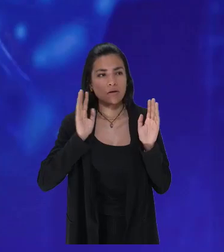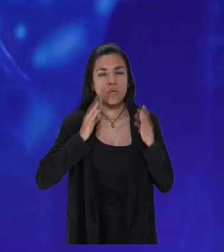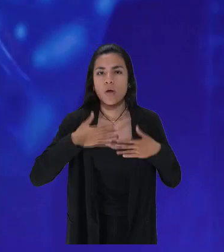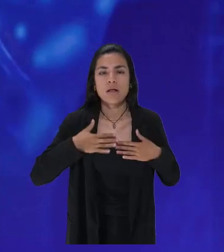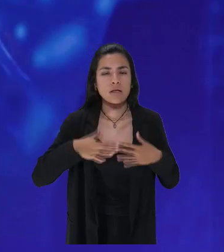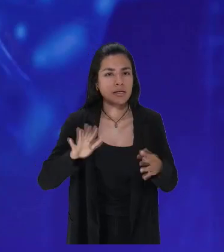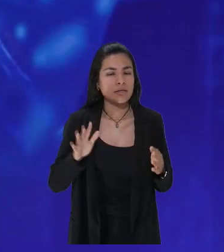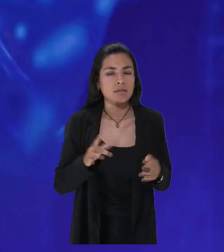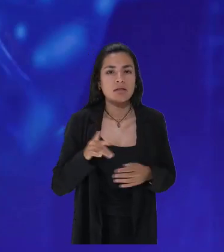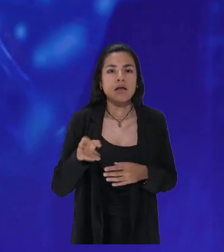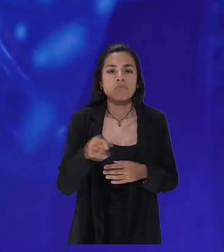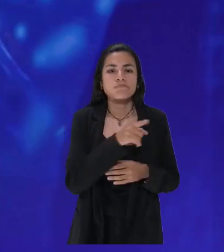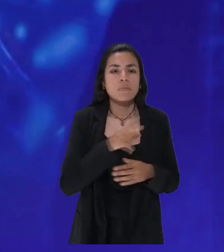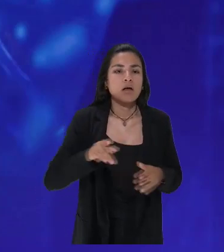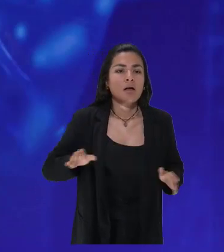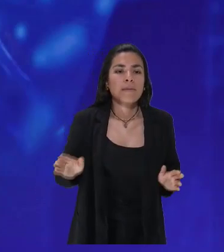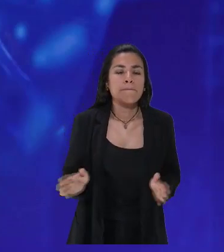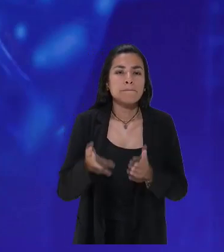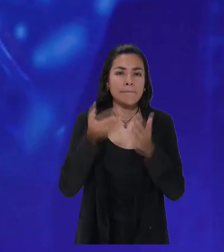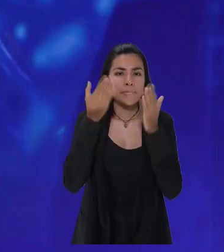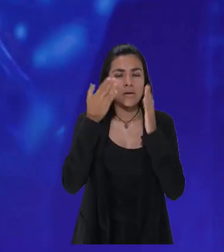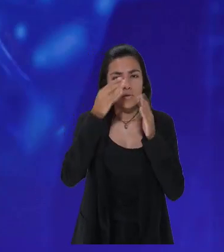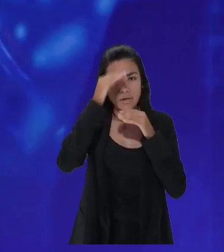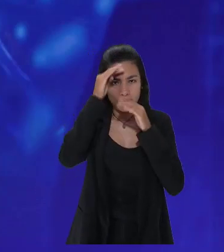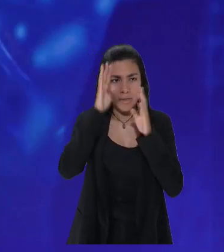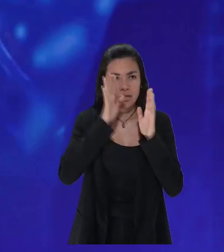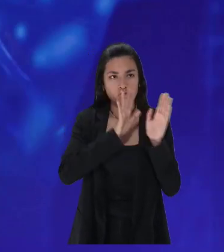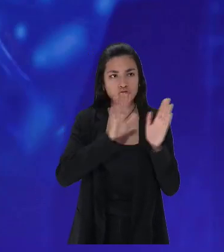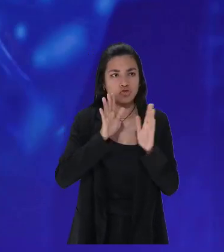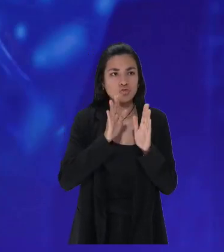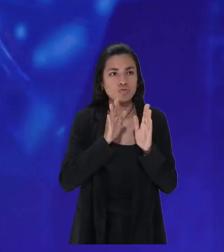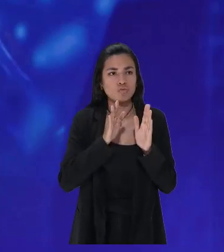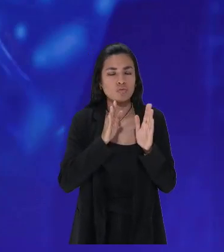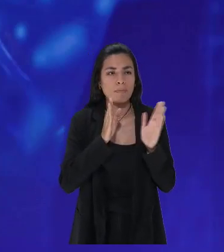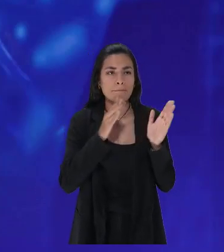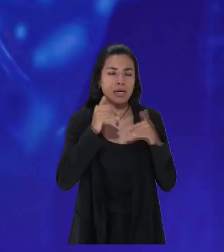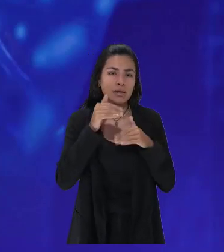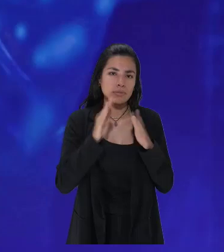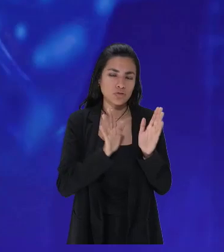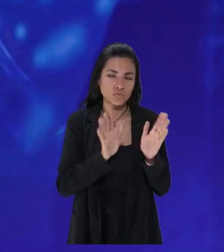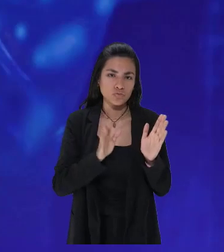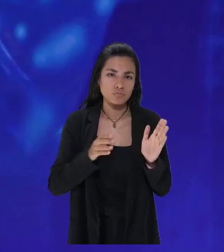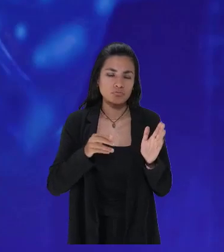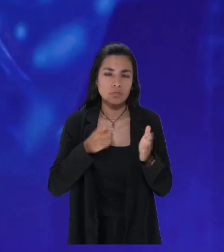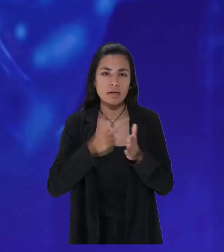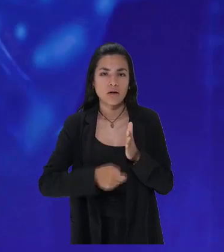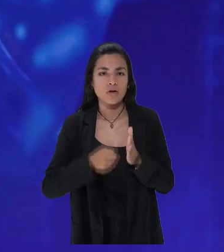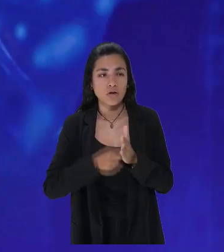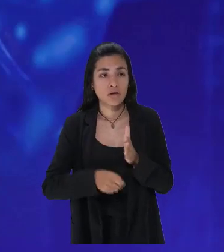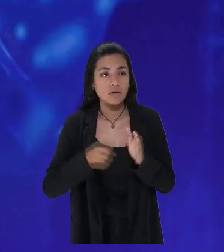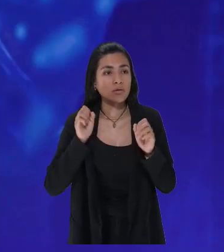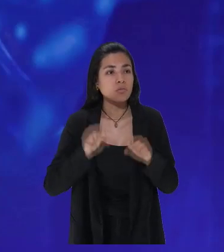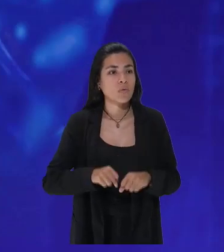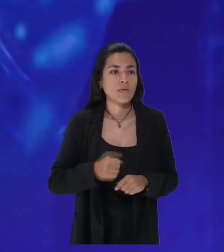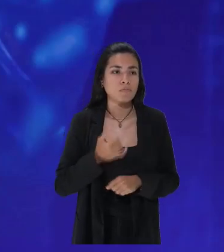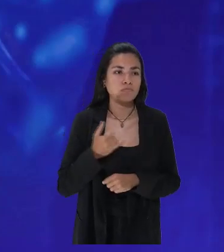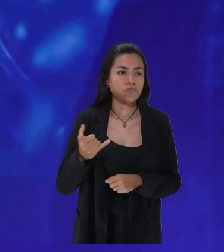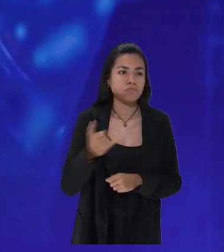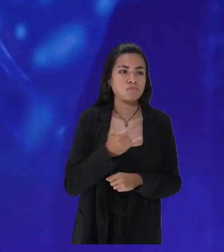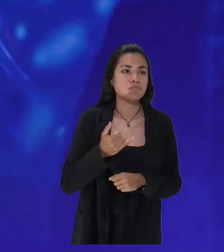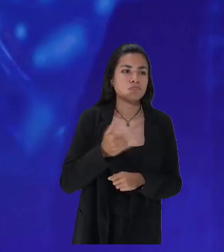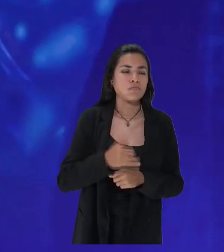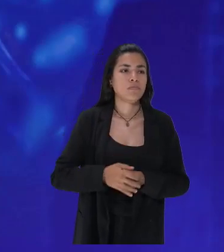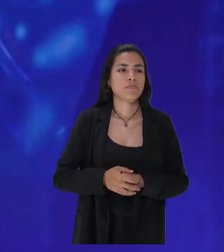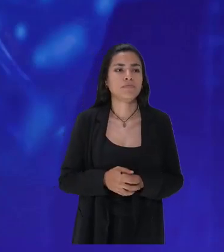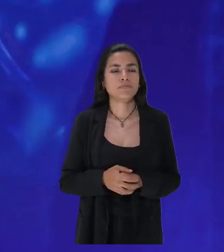para mejorar esos parámetros de errores que podemos estar cometiendo y que los cometamos en esa simulación y no los cometamos